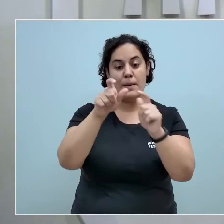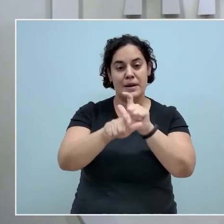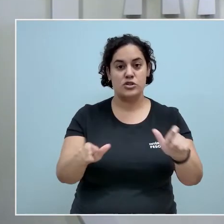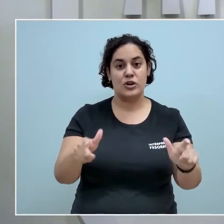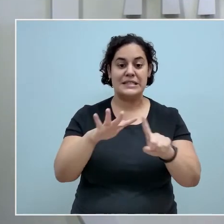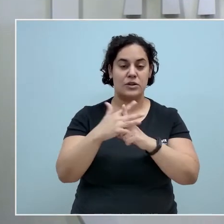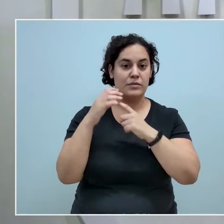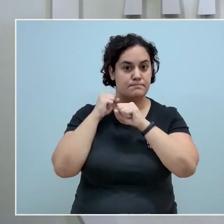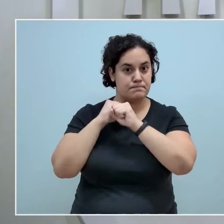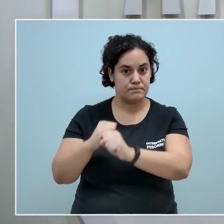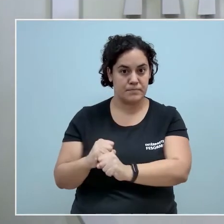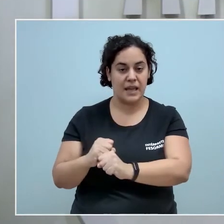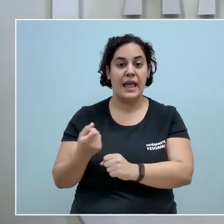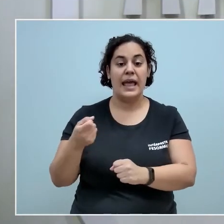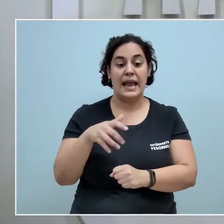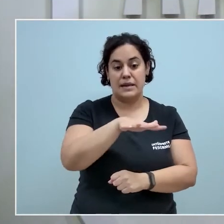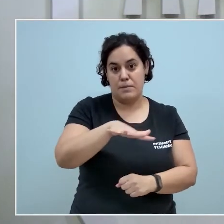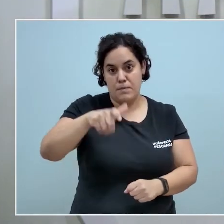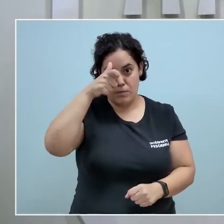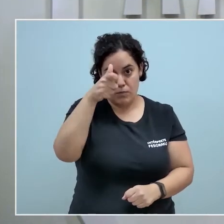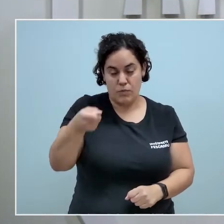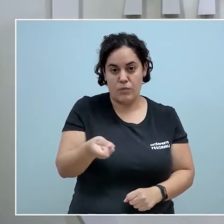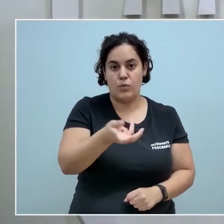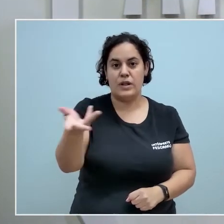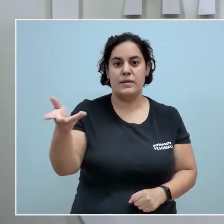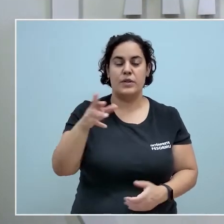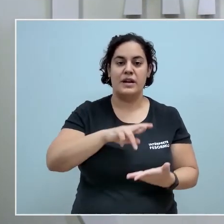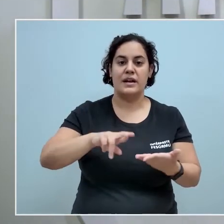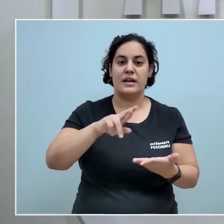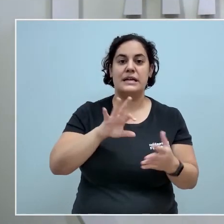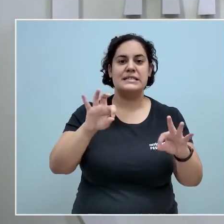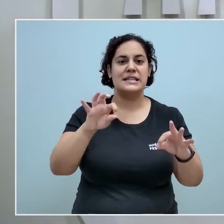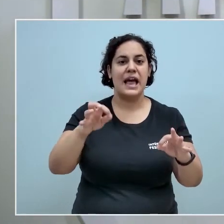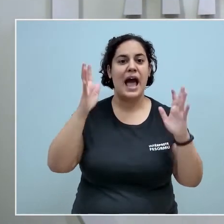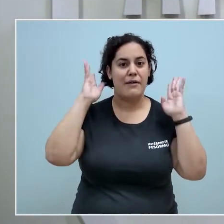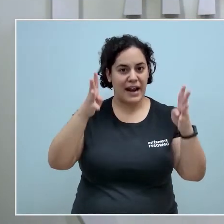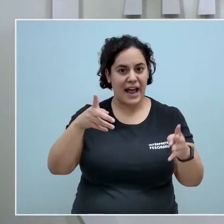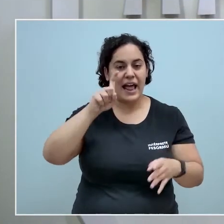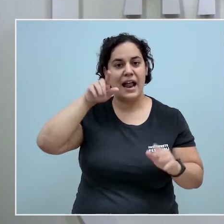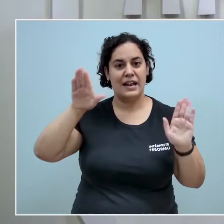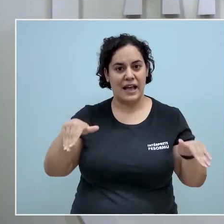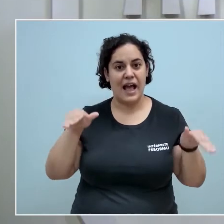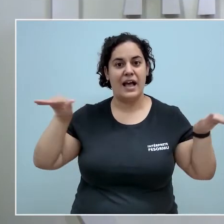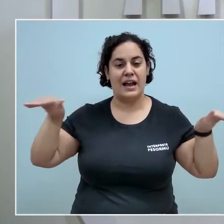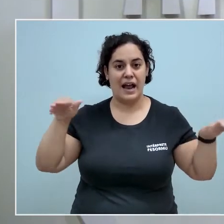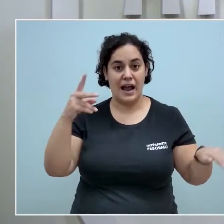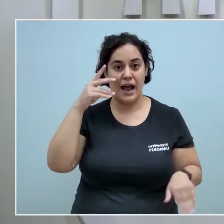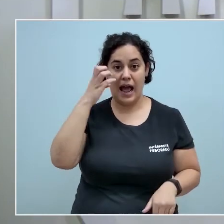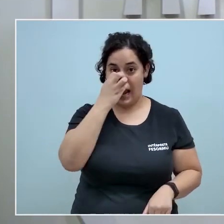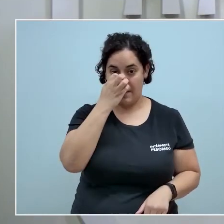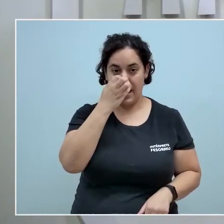dependencia en 7 municipios de la región. En concreto, se trata de las localidades de Abarán, Águilas, Alcantarilla, Alhama de